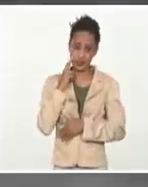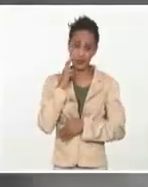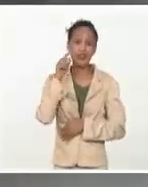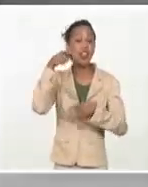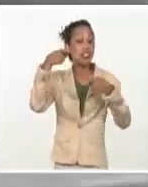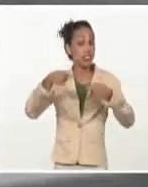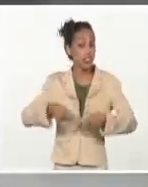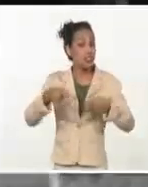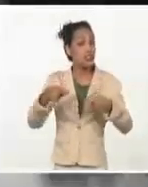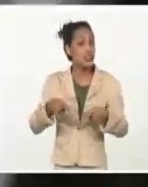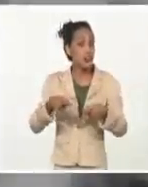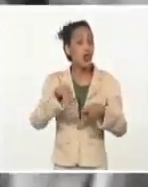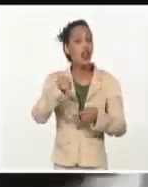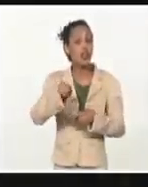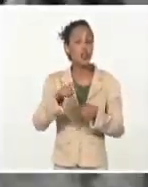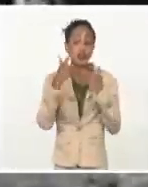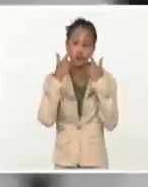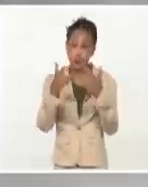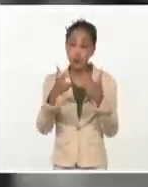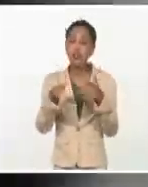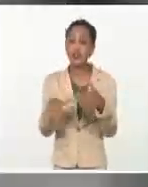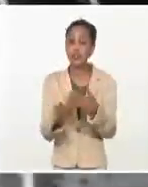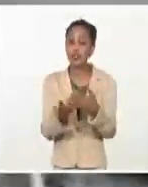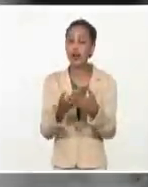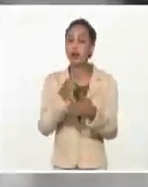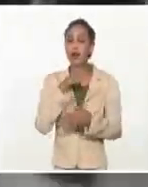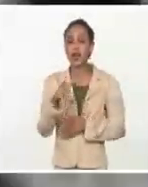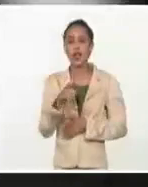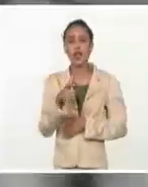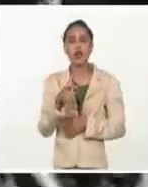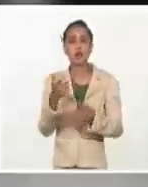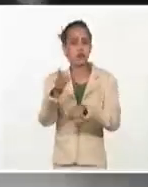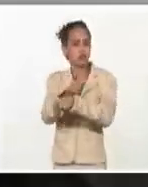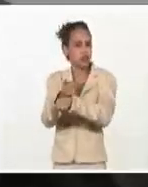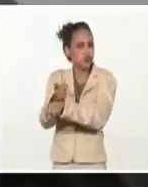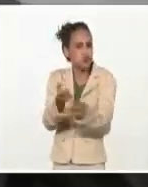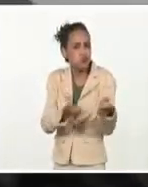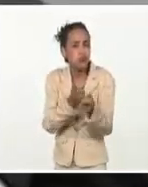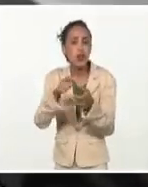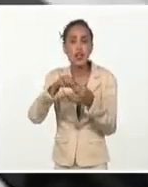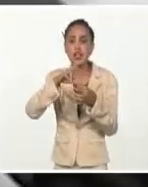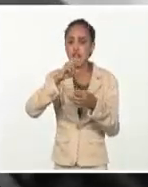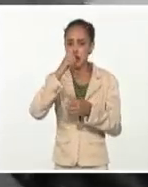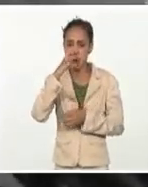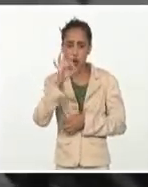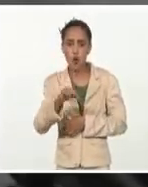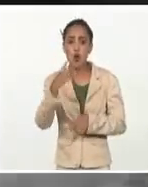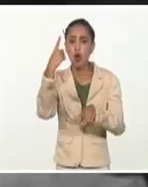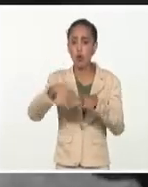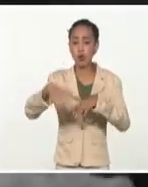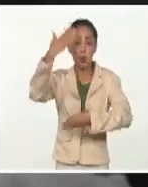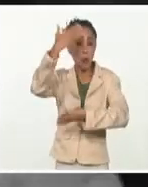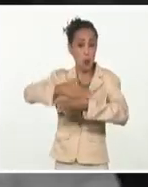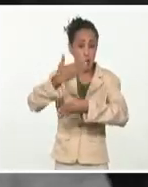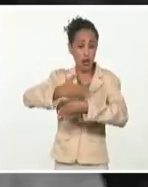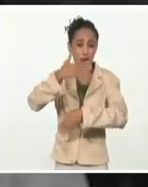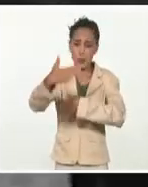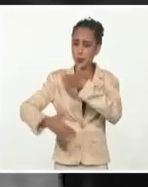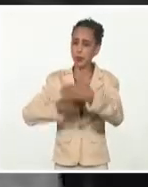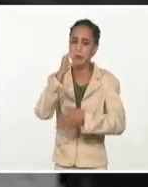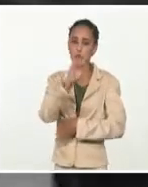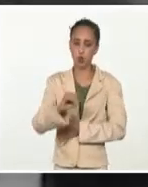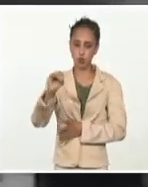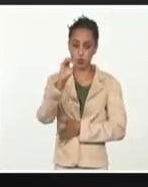decisivos vendrían luego: la invasión de Girón, el bloqueo económico, la crisis de octubre. La